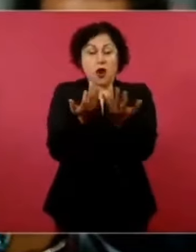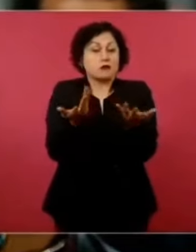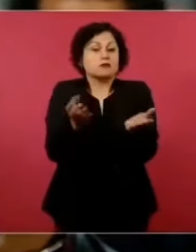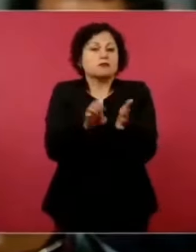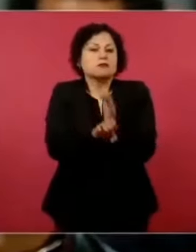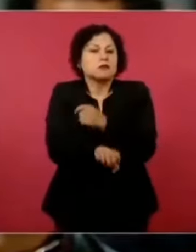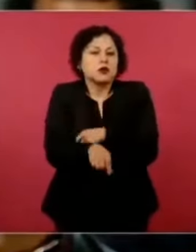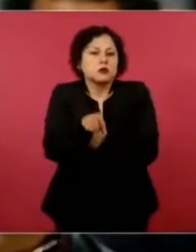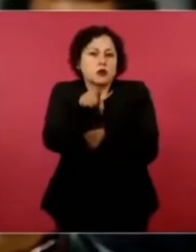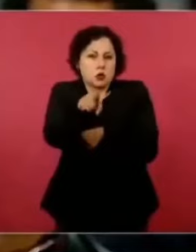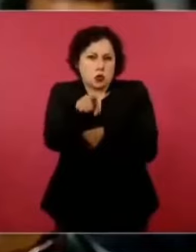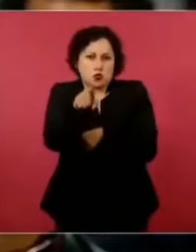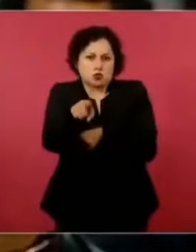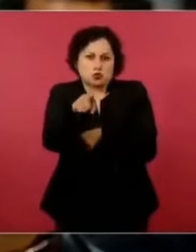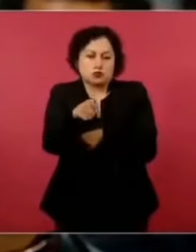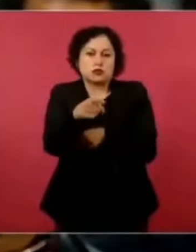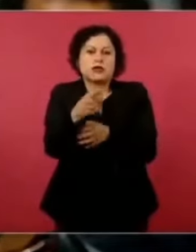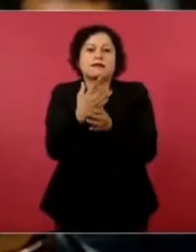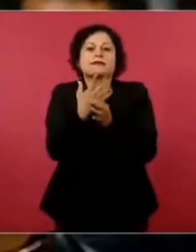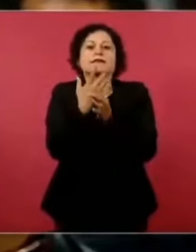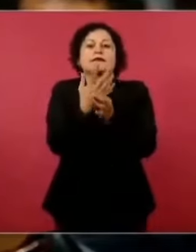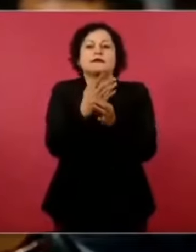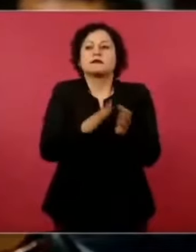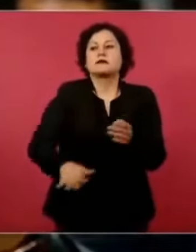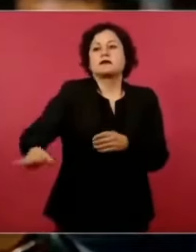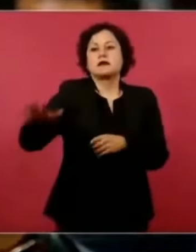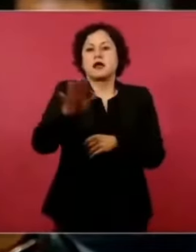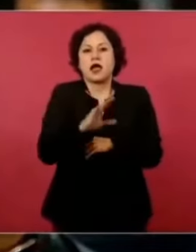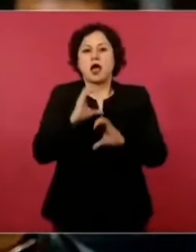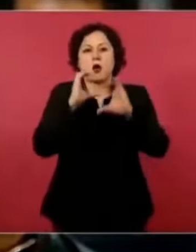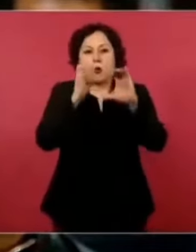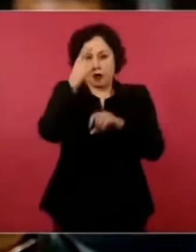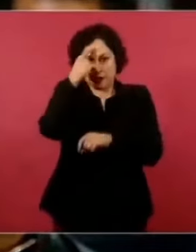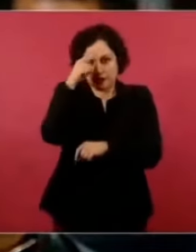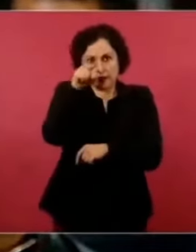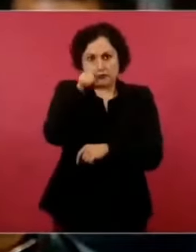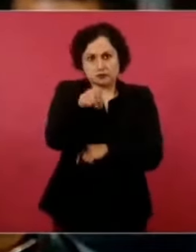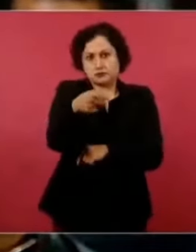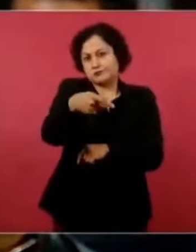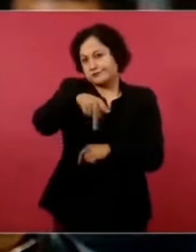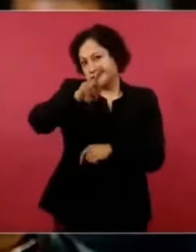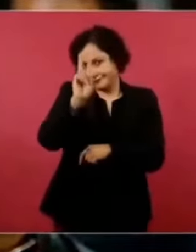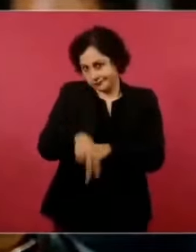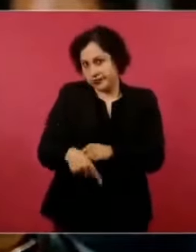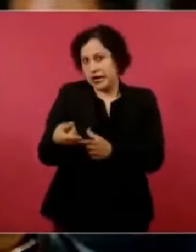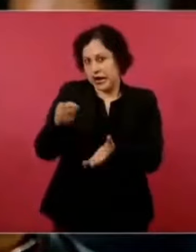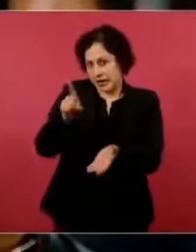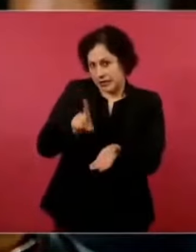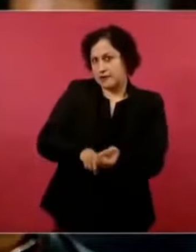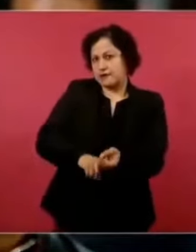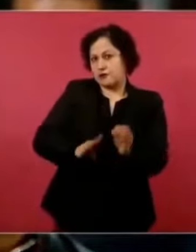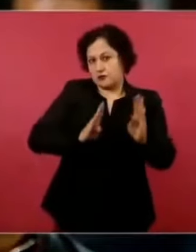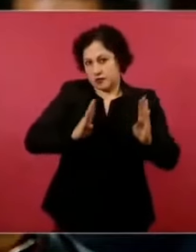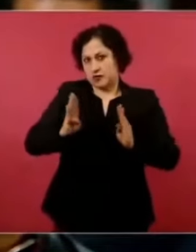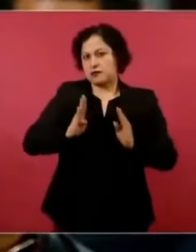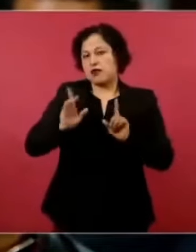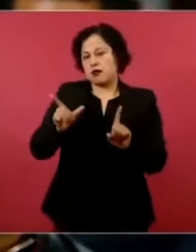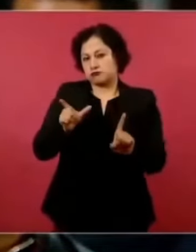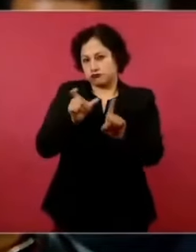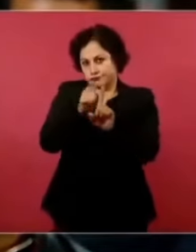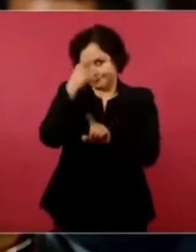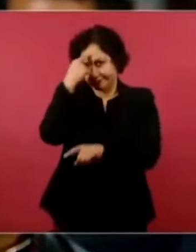usted el pueblo lo cuida y bueno, pues también en realidad había elementos del ejército que iban de avanzada, algunos en recorrido, algunos también